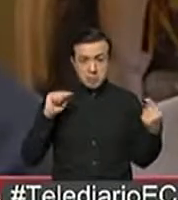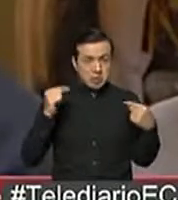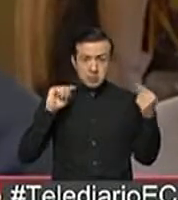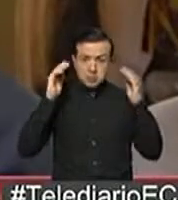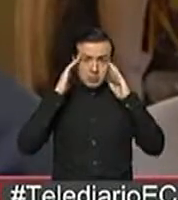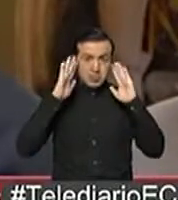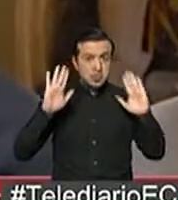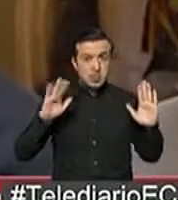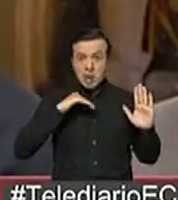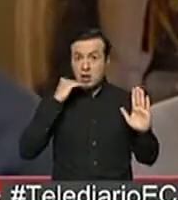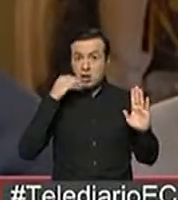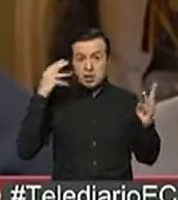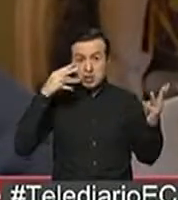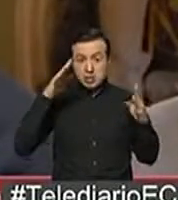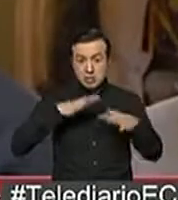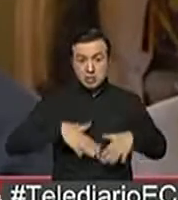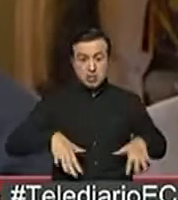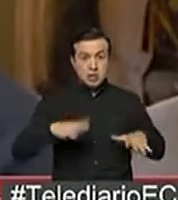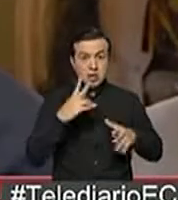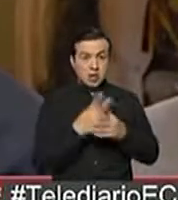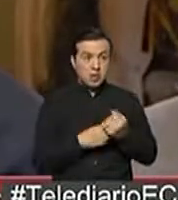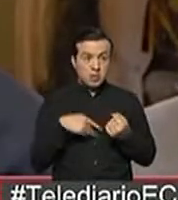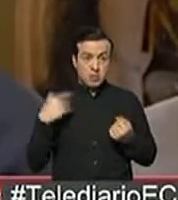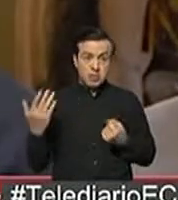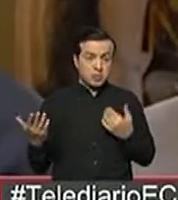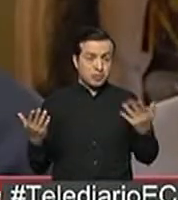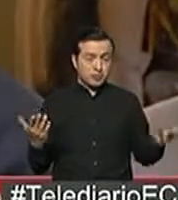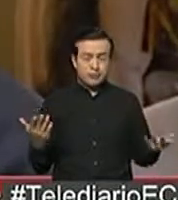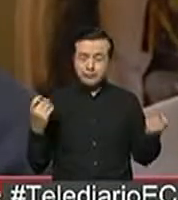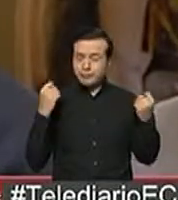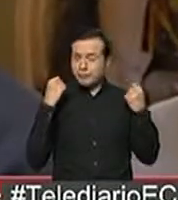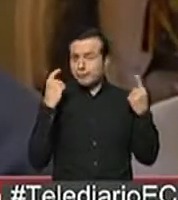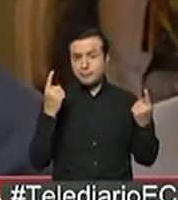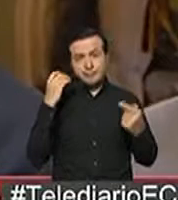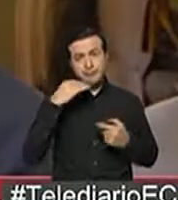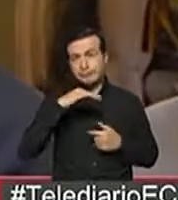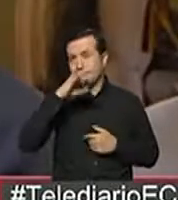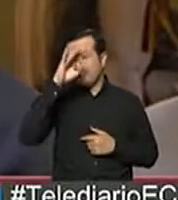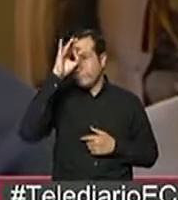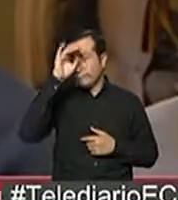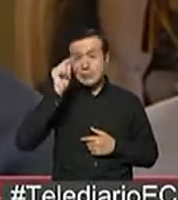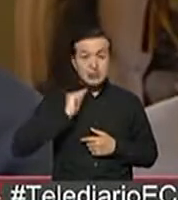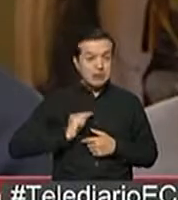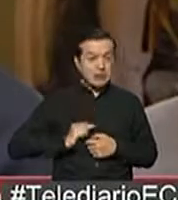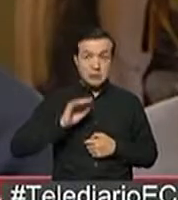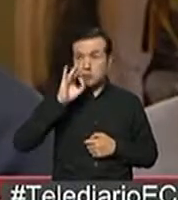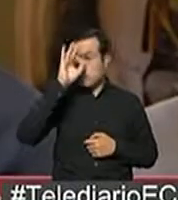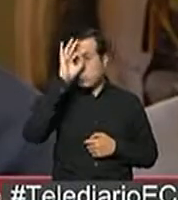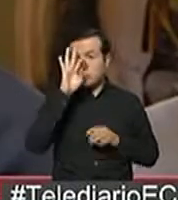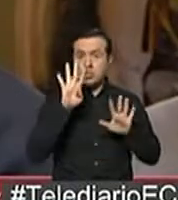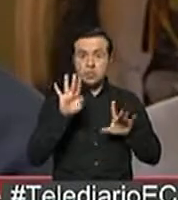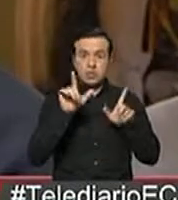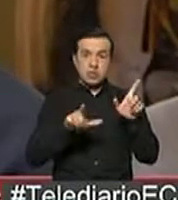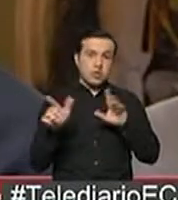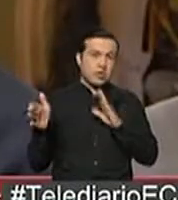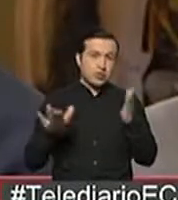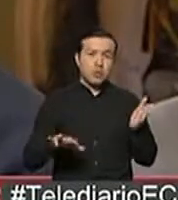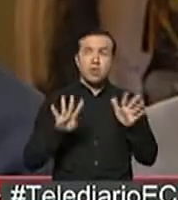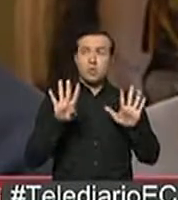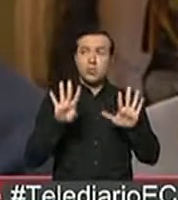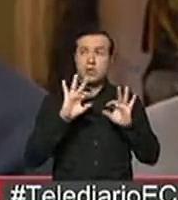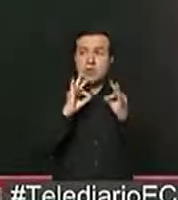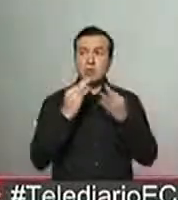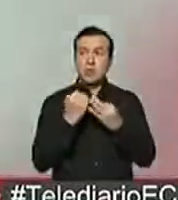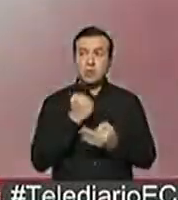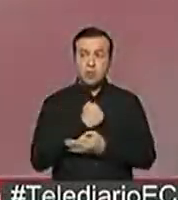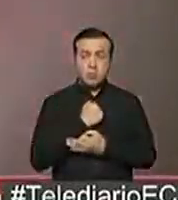una especie de guerra por el territorio entre dos cárteles. Realmente no conocemos muchos detalles, solo sabemos que 9 personas han muerto, 9 miembros de nuestra